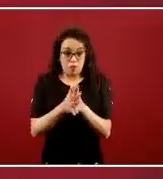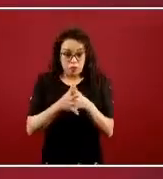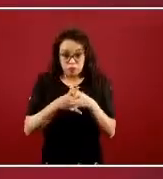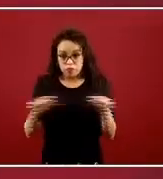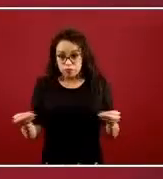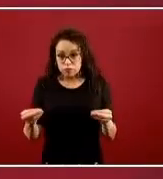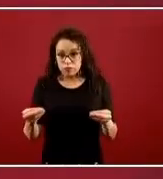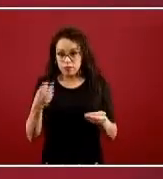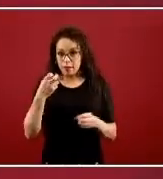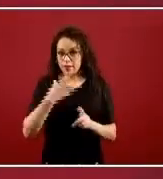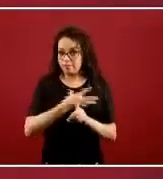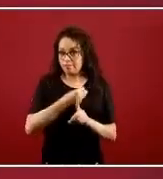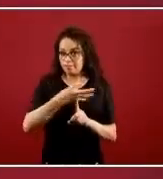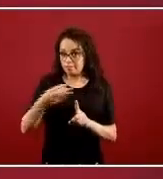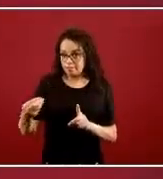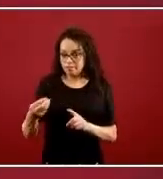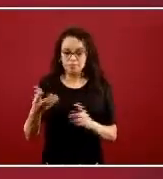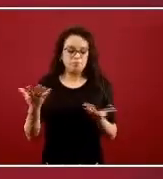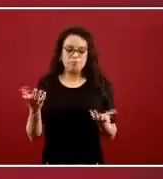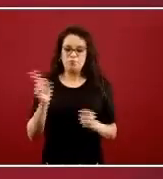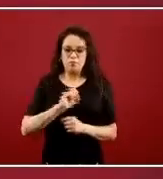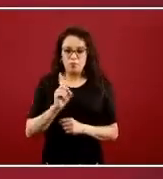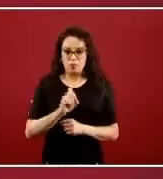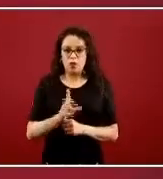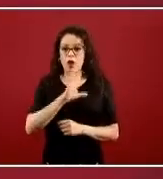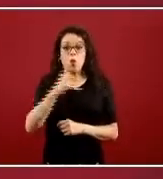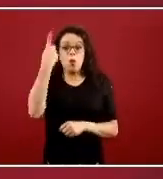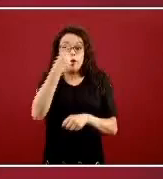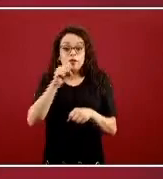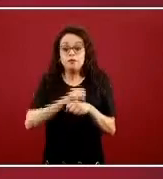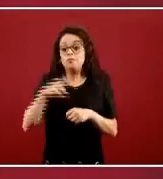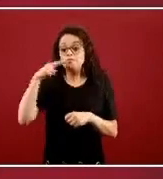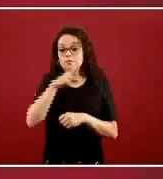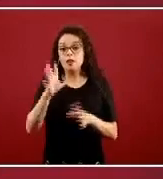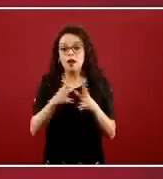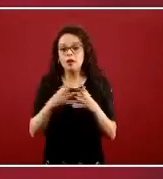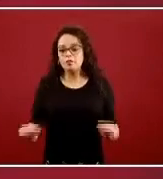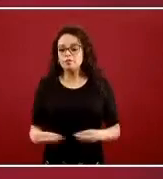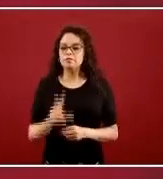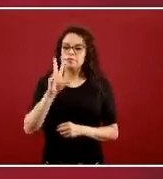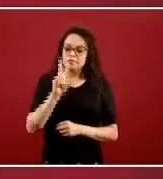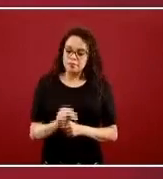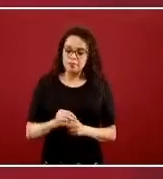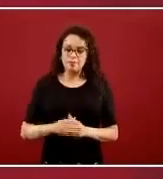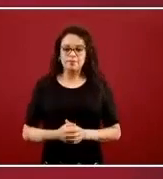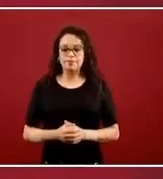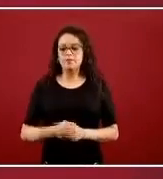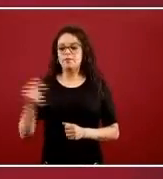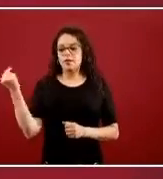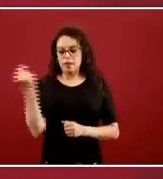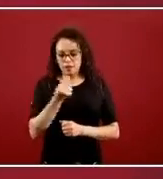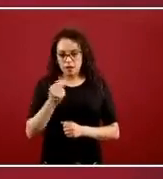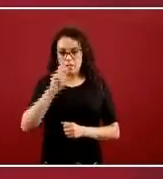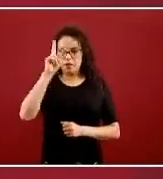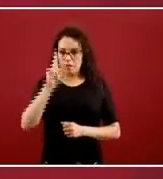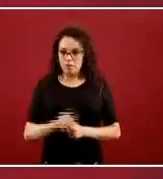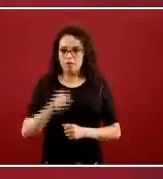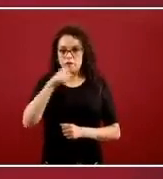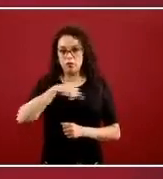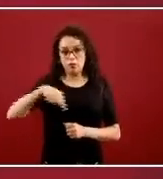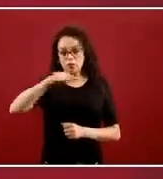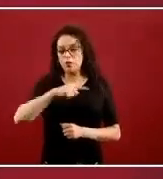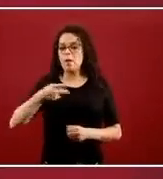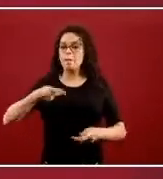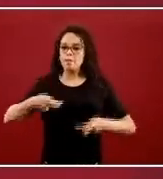día a otro, ni de una semana a otro. Hemos planteado también con mucha claridad, hay que estar preparados para una epidemia